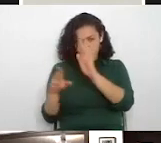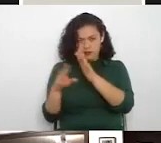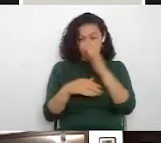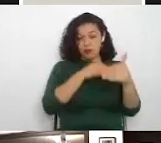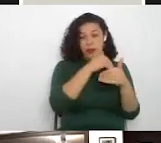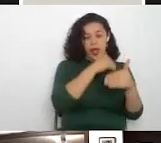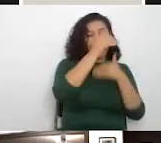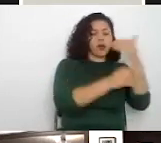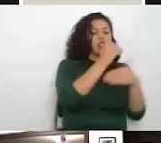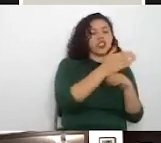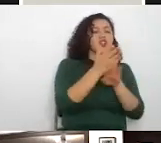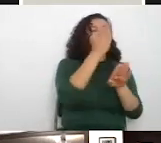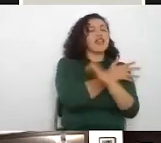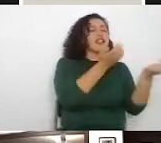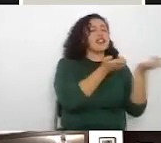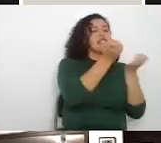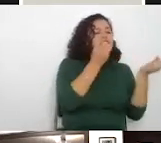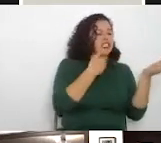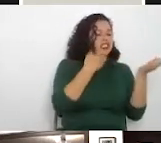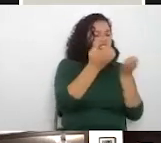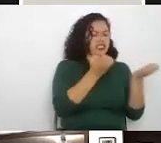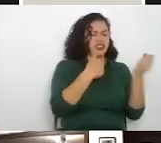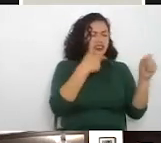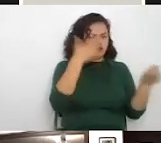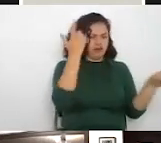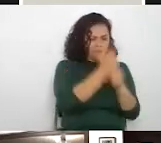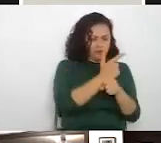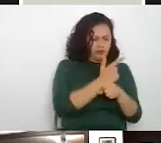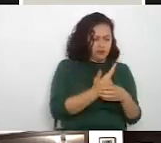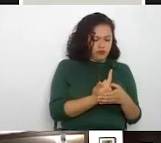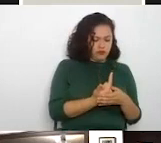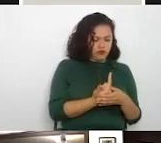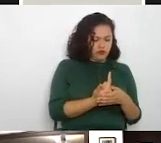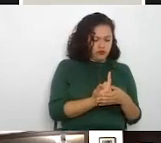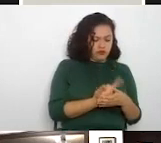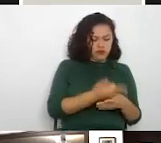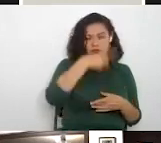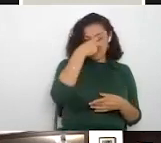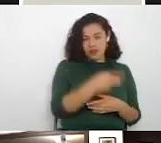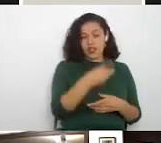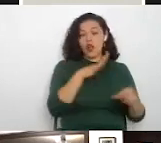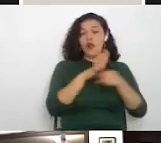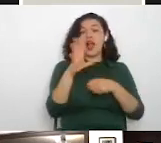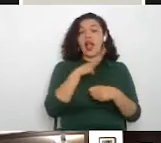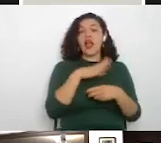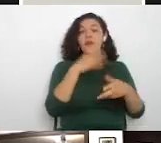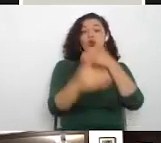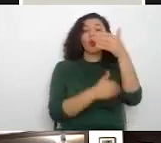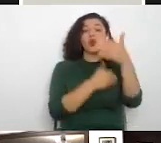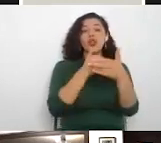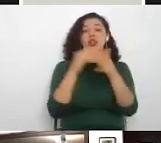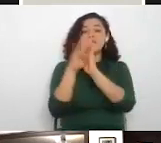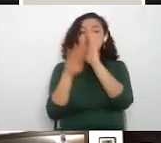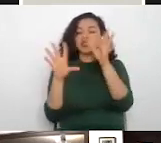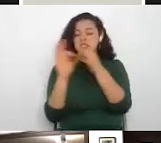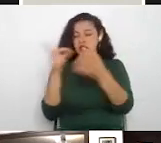ejercicio anterior, van a indicar cuáles serán o serían los procedimientos que se deben de